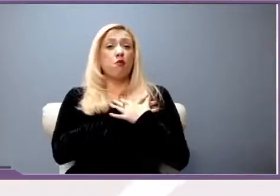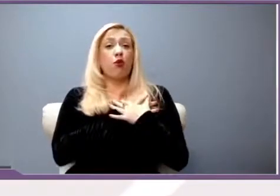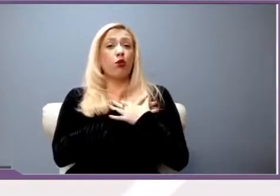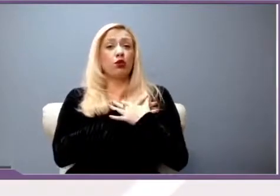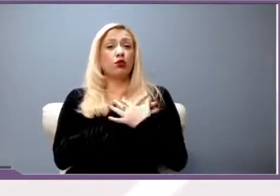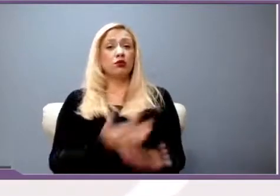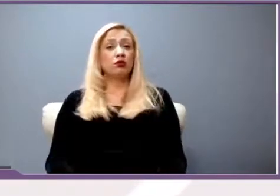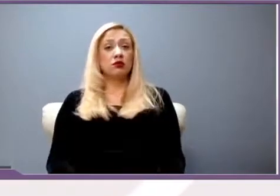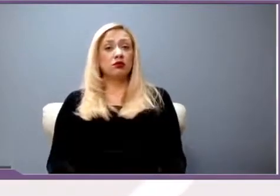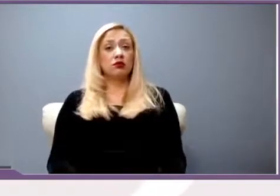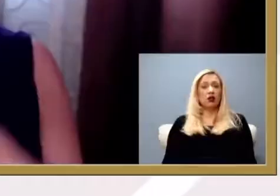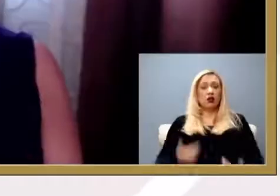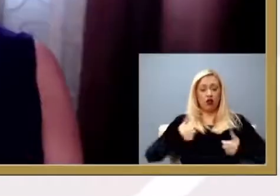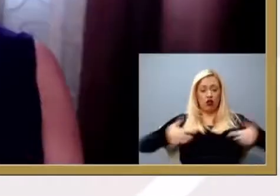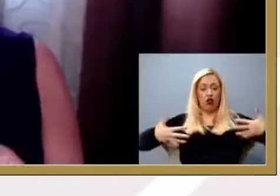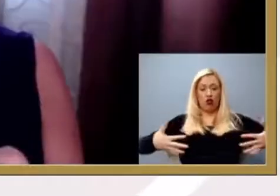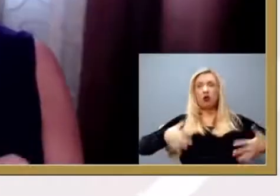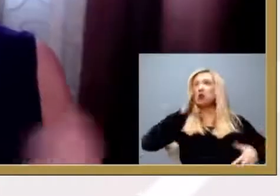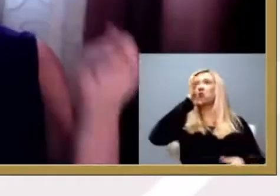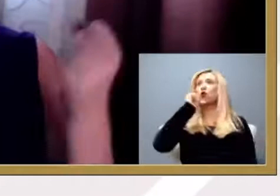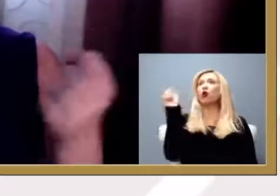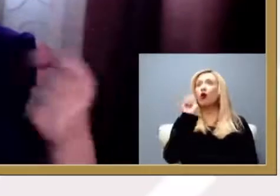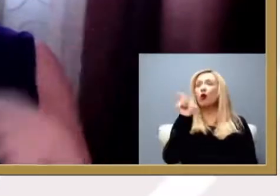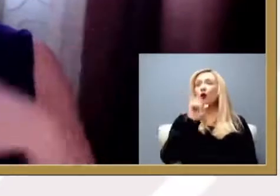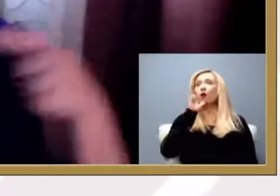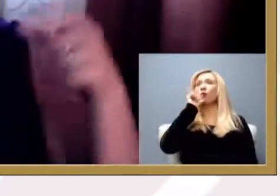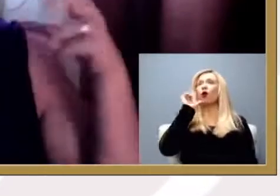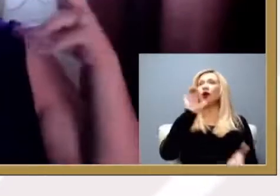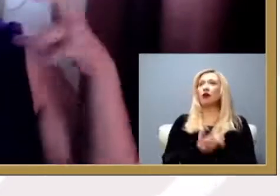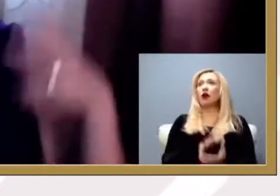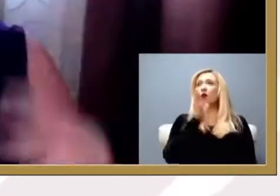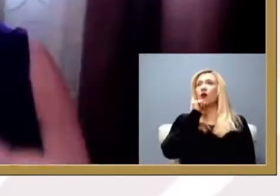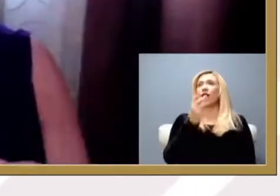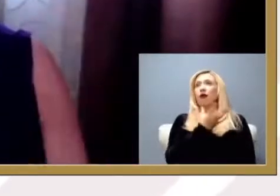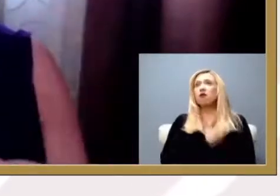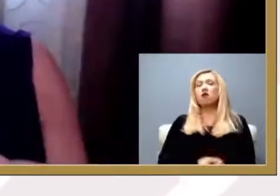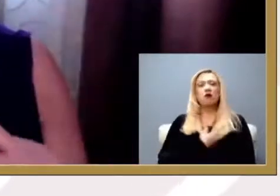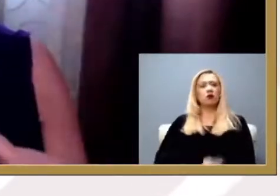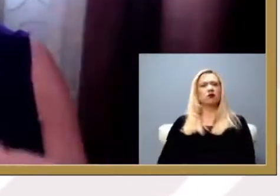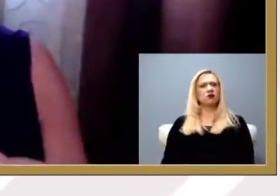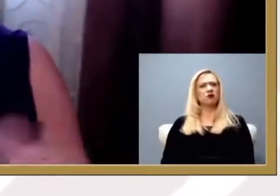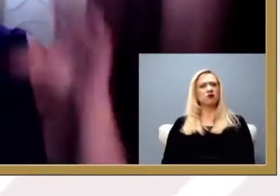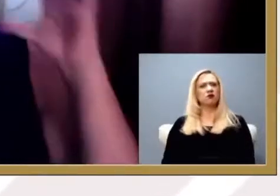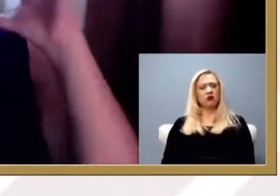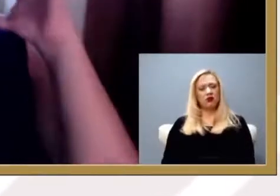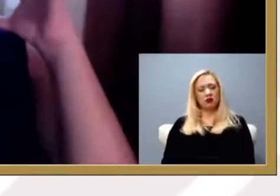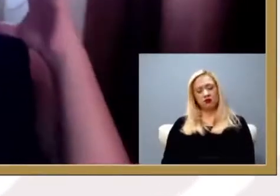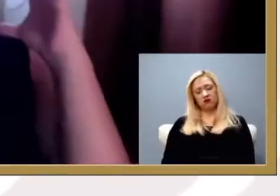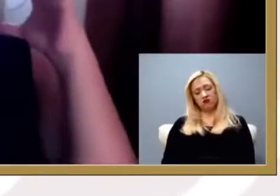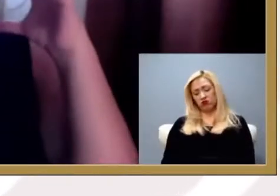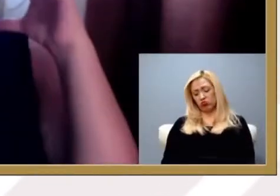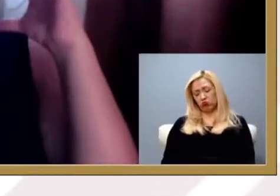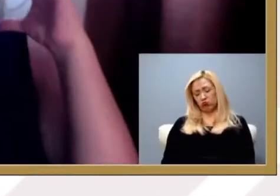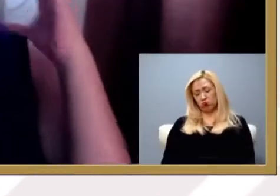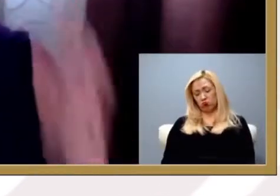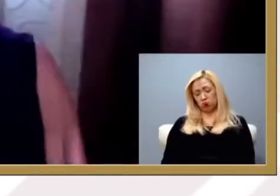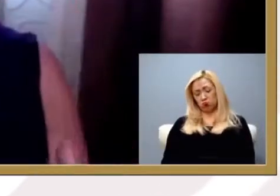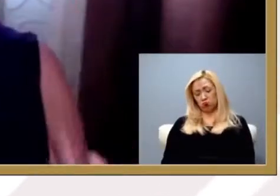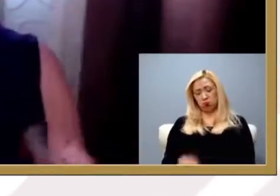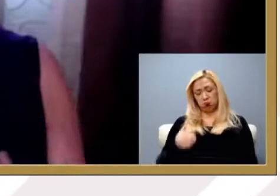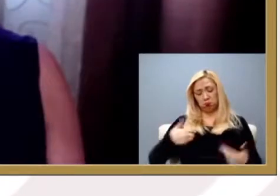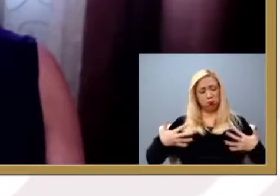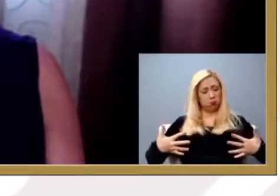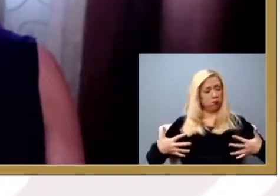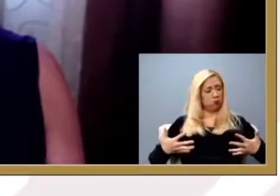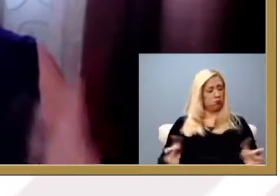amada, que ya es una cosa muy fuerte, y que además al final de cuentas terminas pensando que ser gorda, cuando no has hecho este trabajo